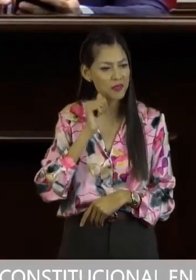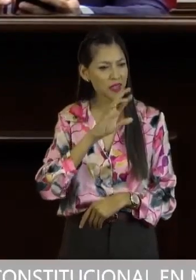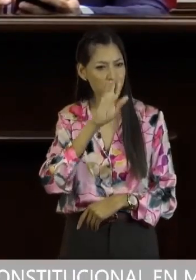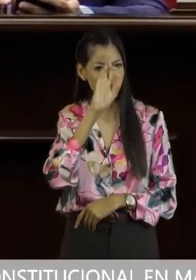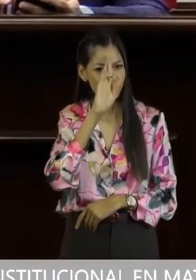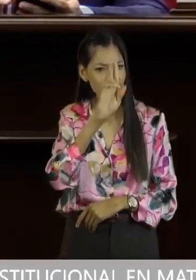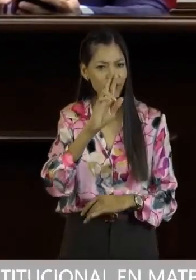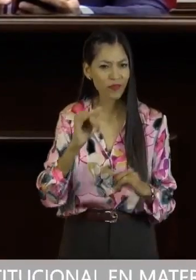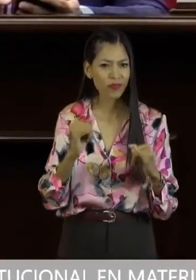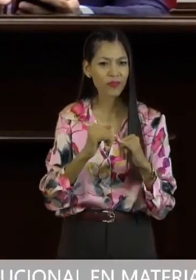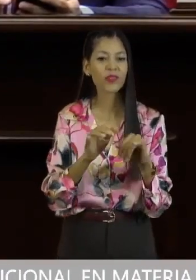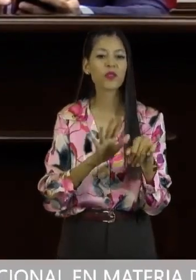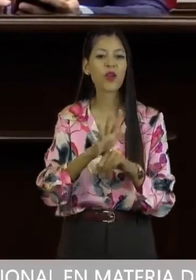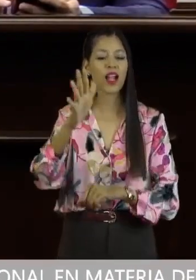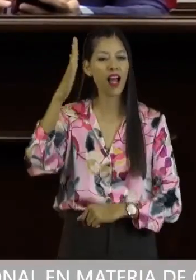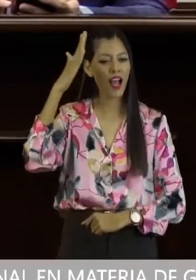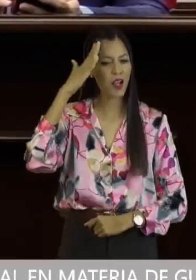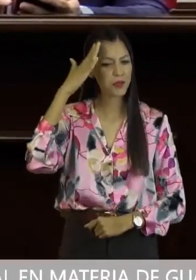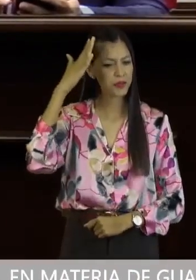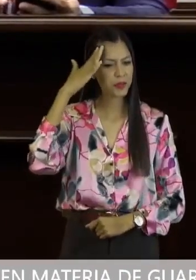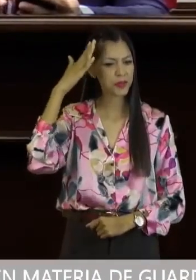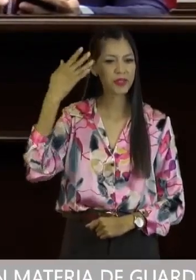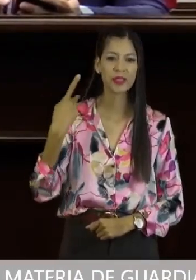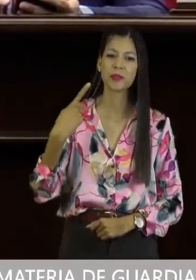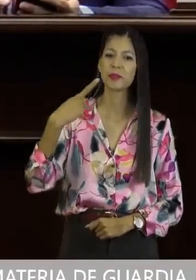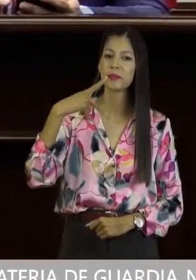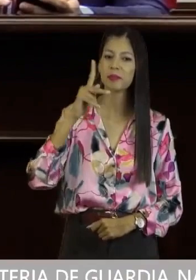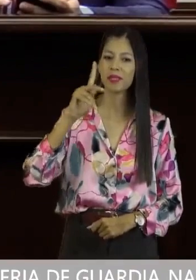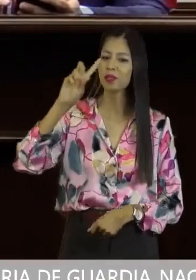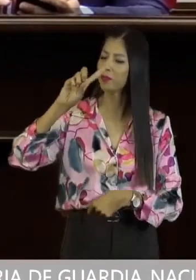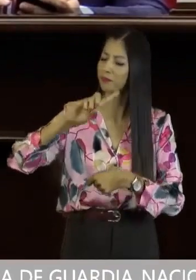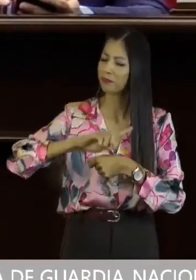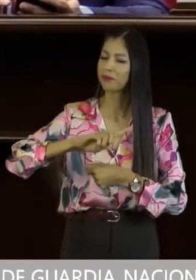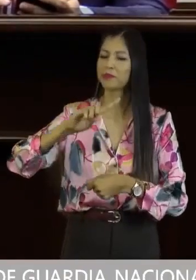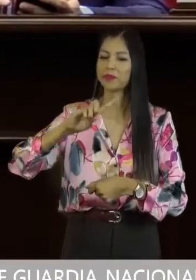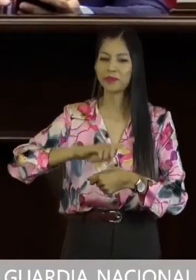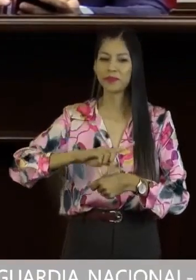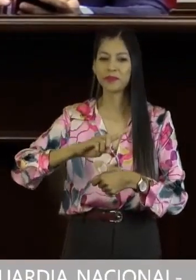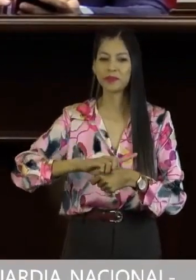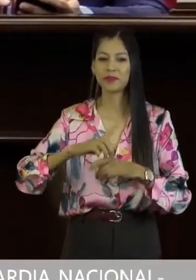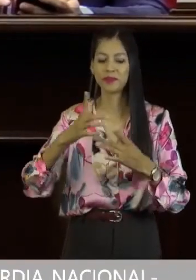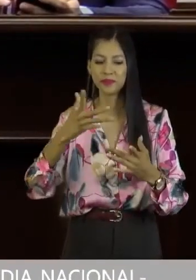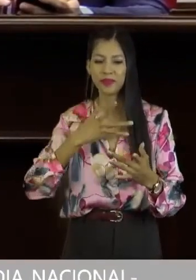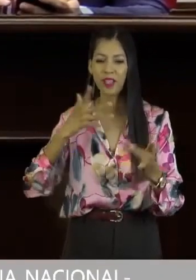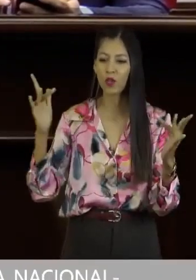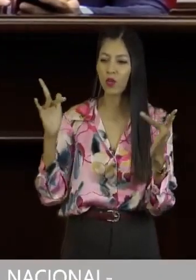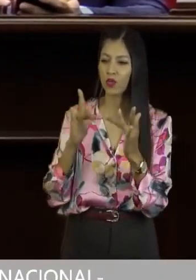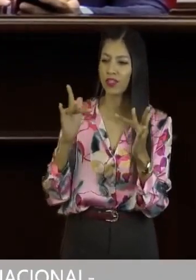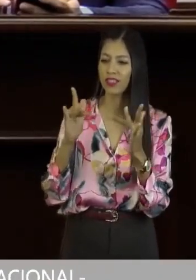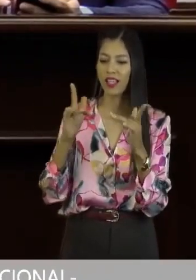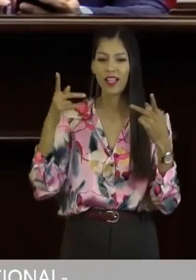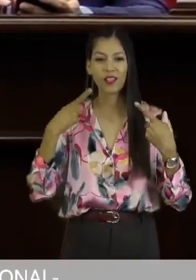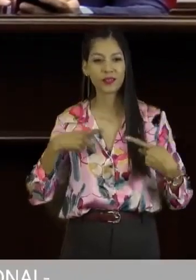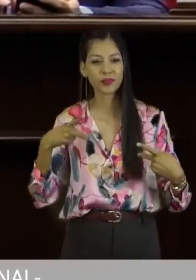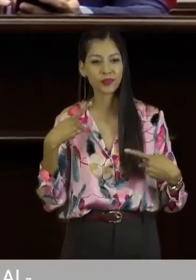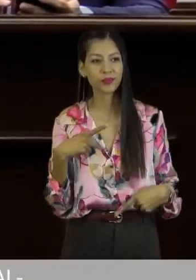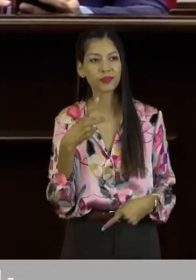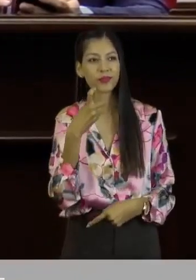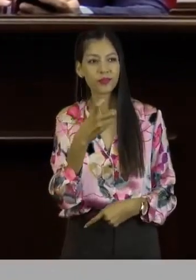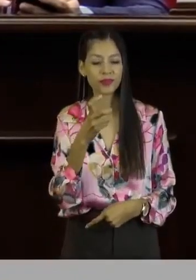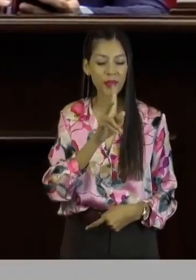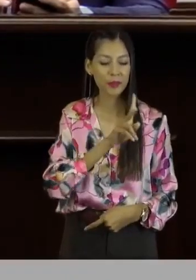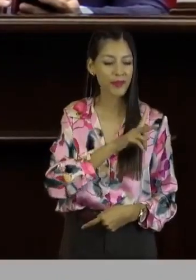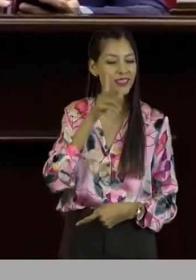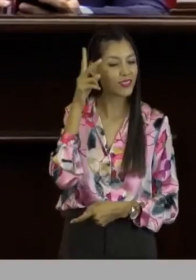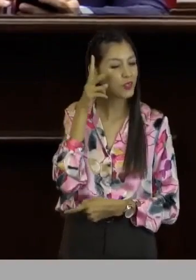las autoridades, pero todos los días en contacto con los ciudadanos. Así que ese es mi